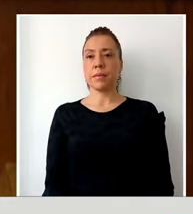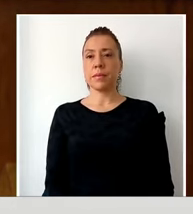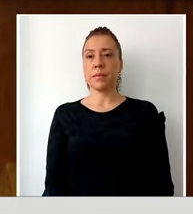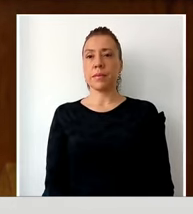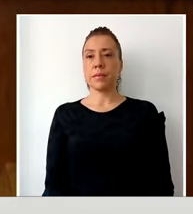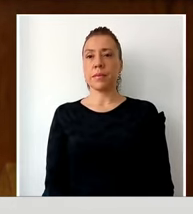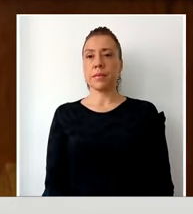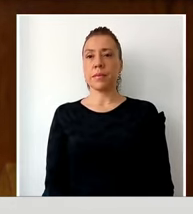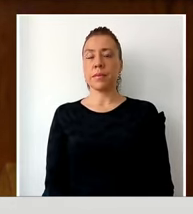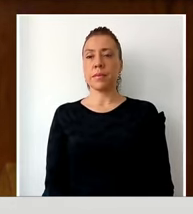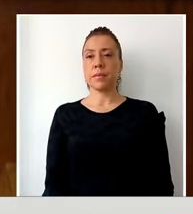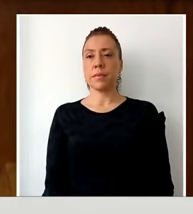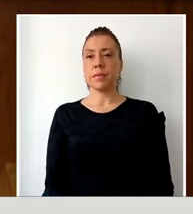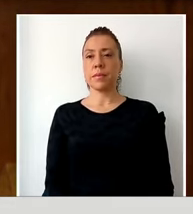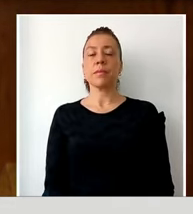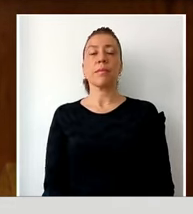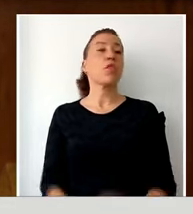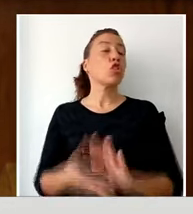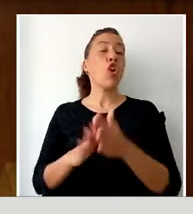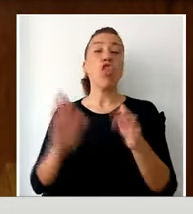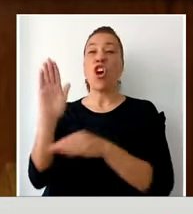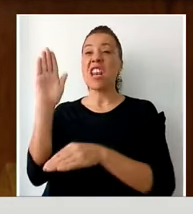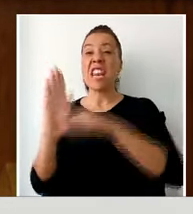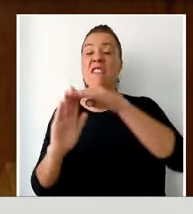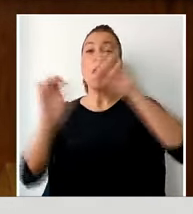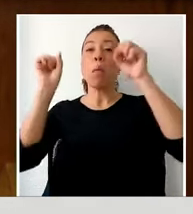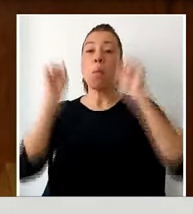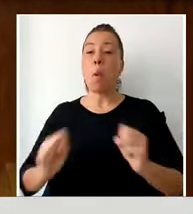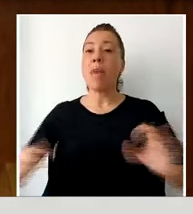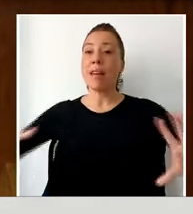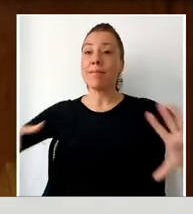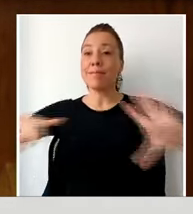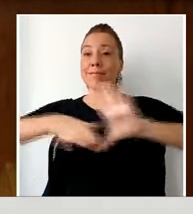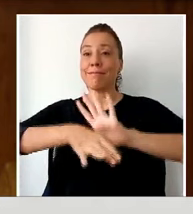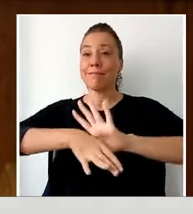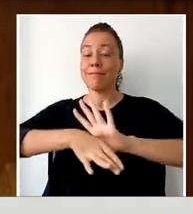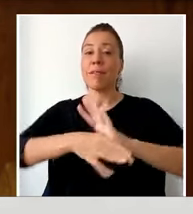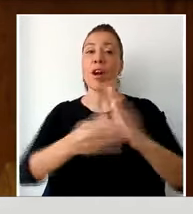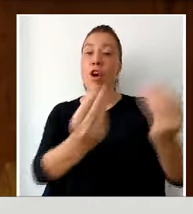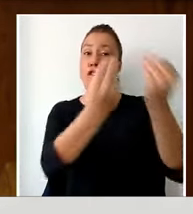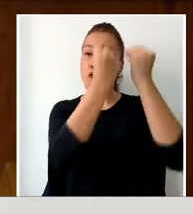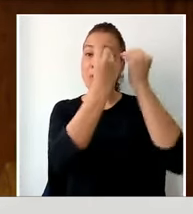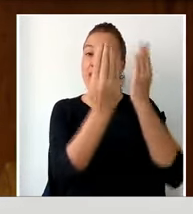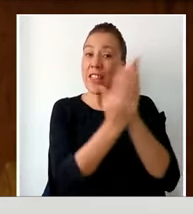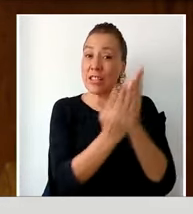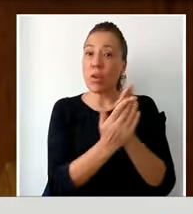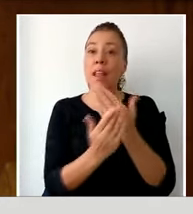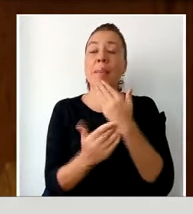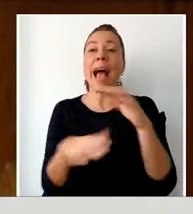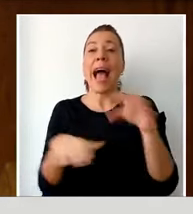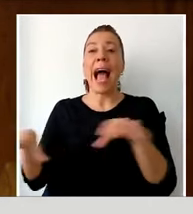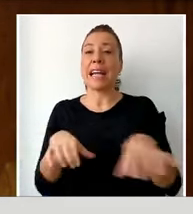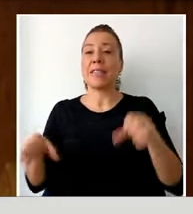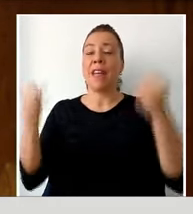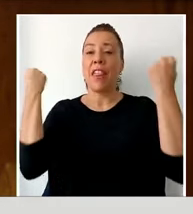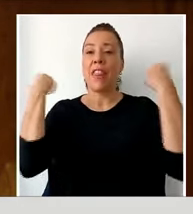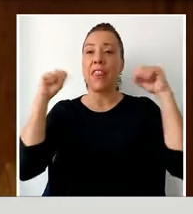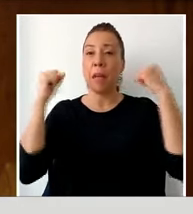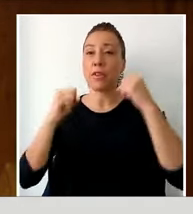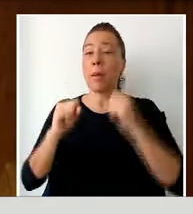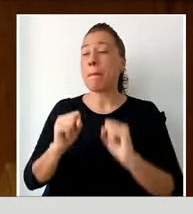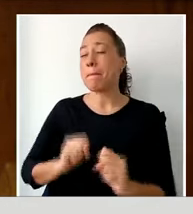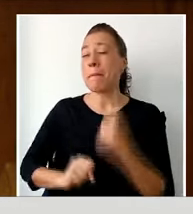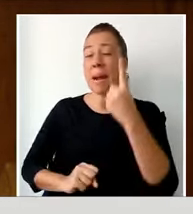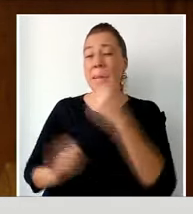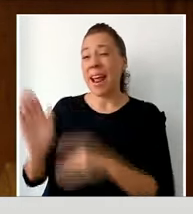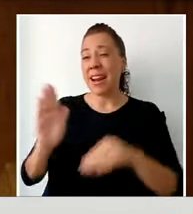de todo nivel puedan compatibilizar su formación educacional con las actividades deportivas de alto rendimiento que